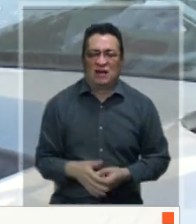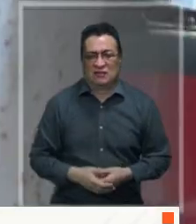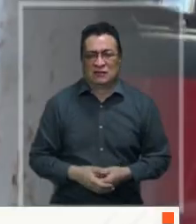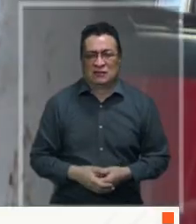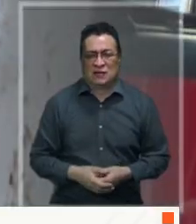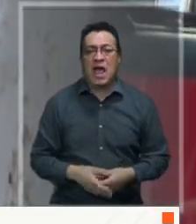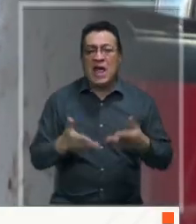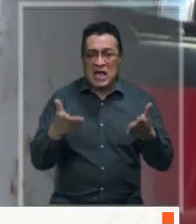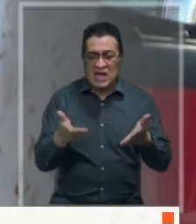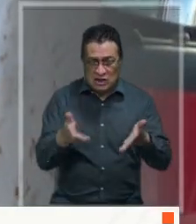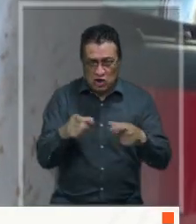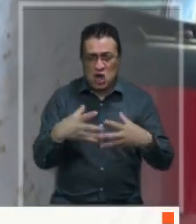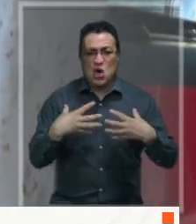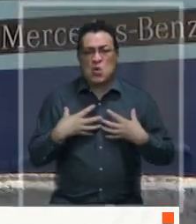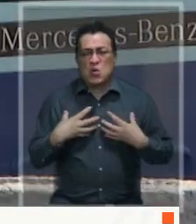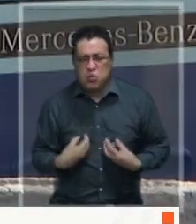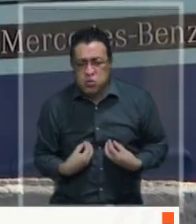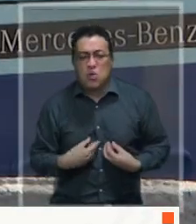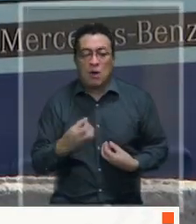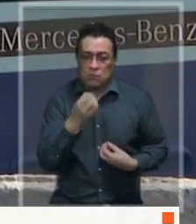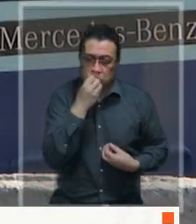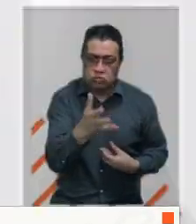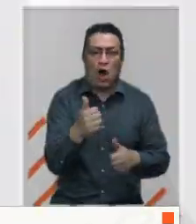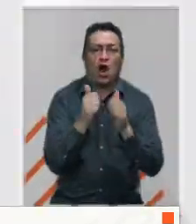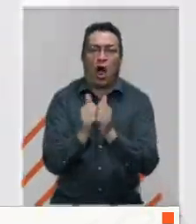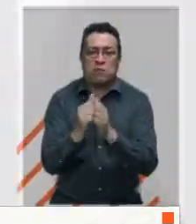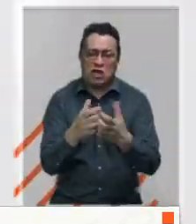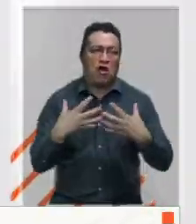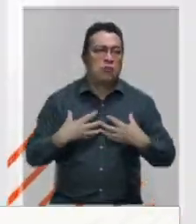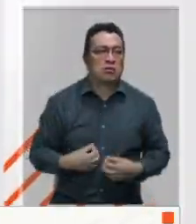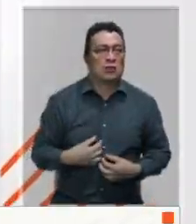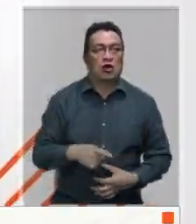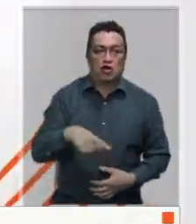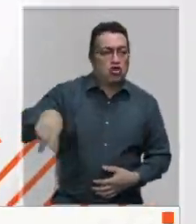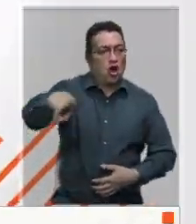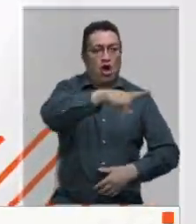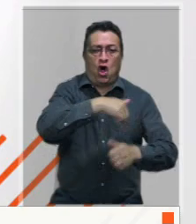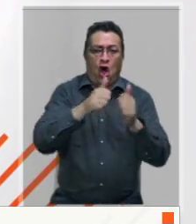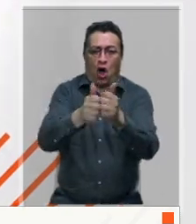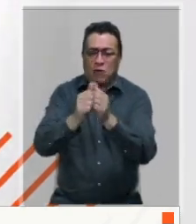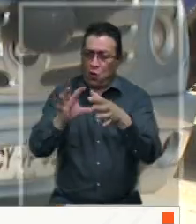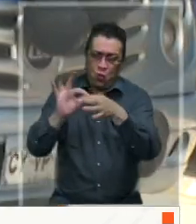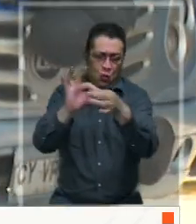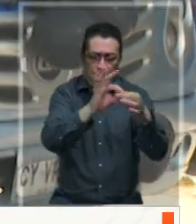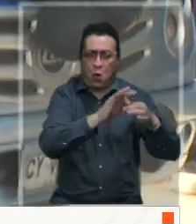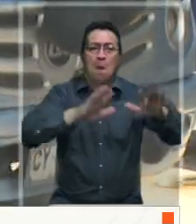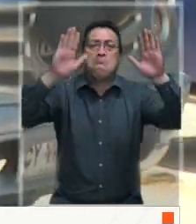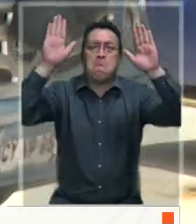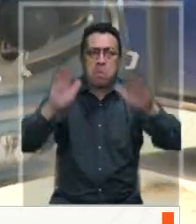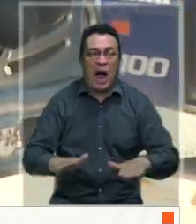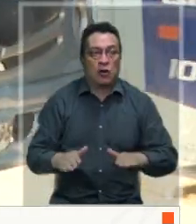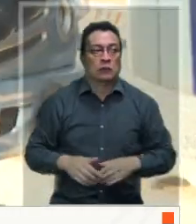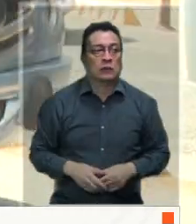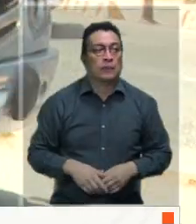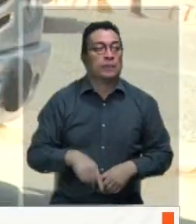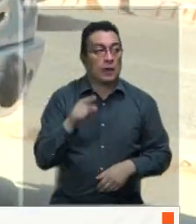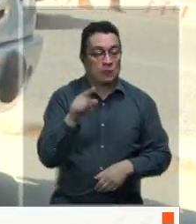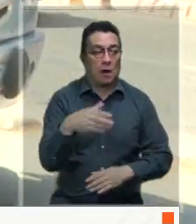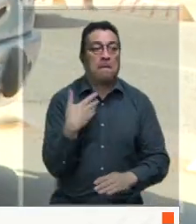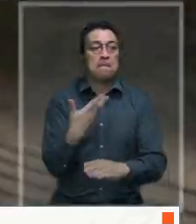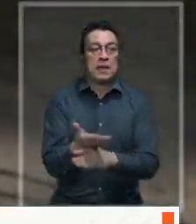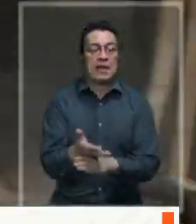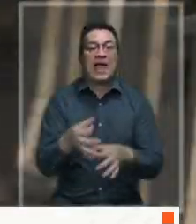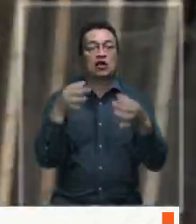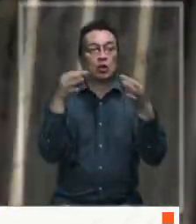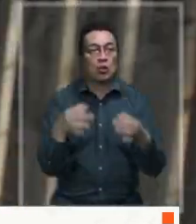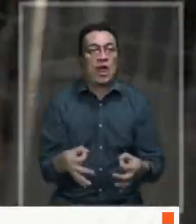esa frustración también la expresaron sus colegas ahí están todos los colegas Unidos parados protestaron exigiendo seguridad